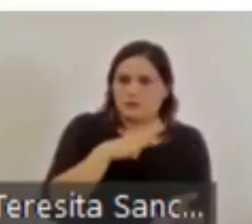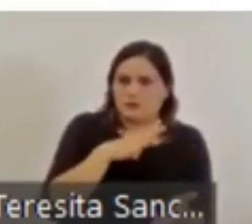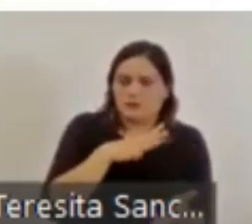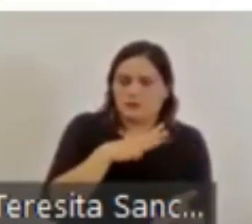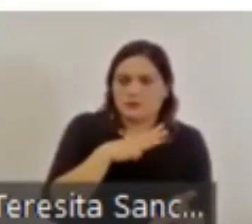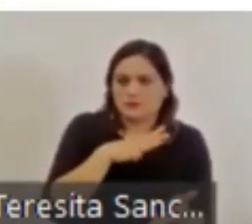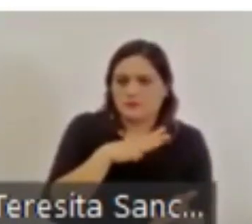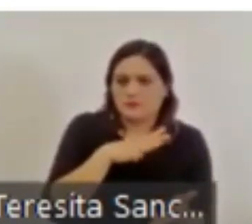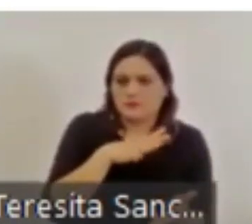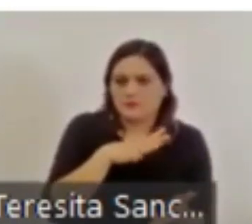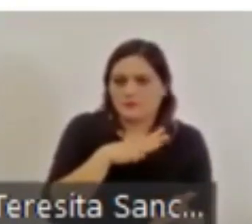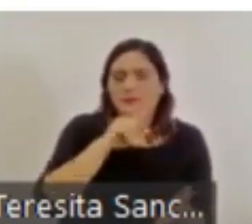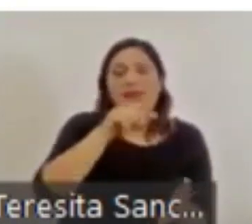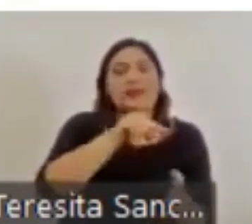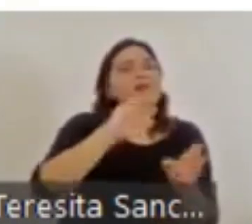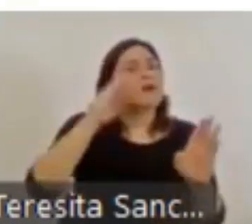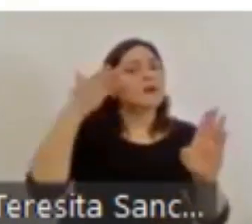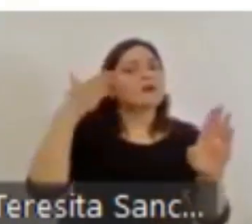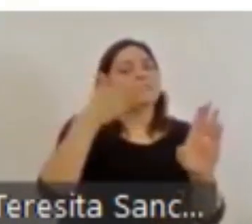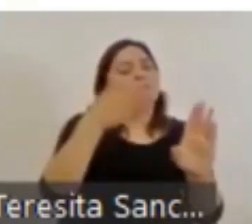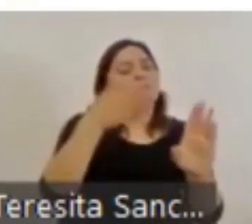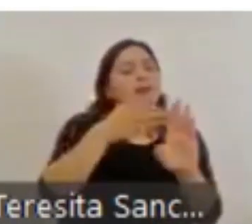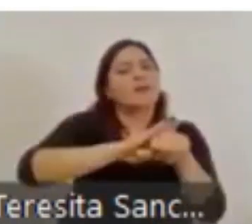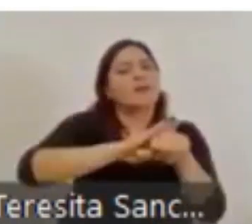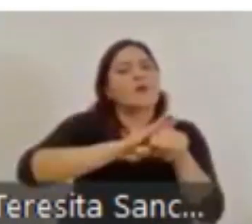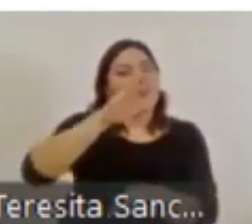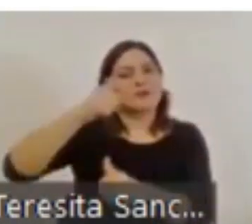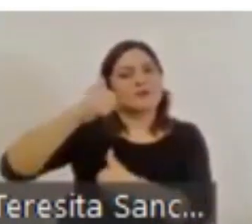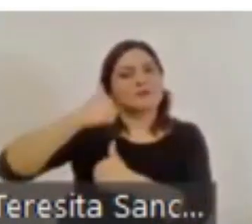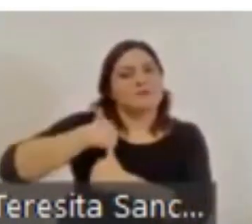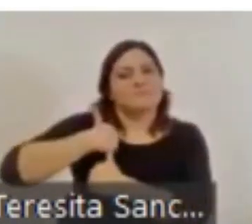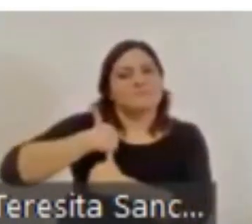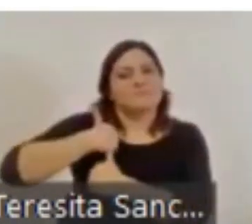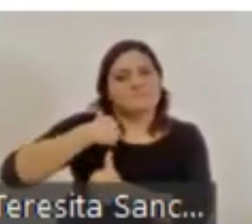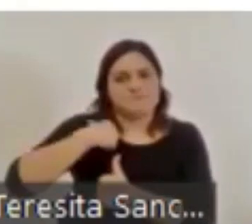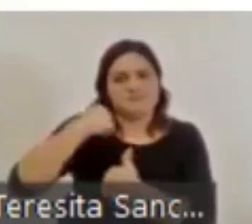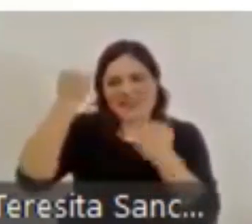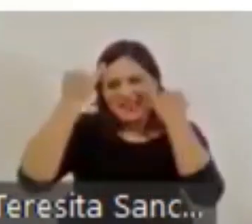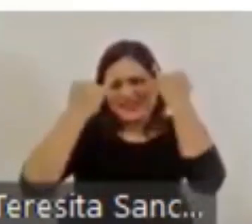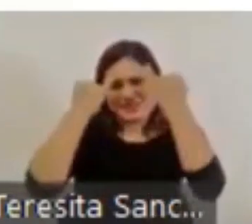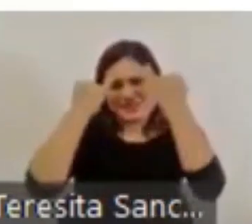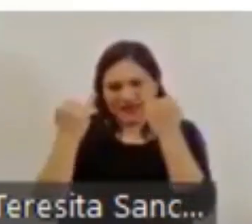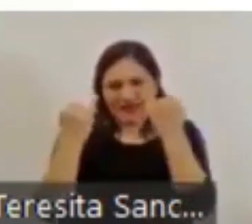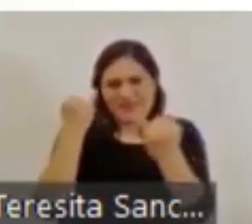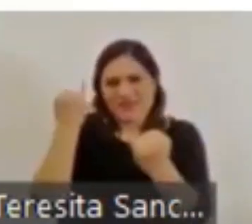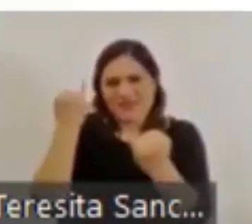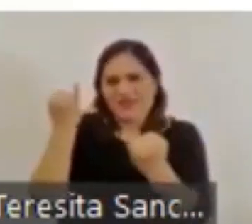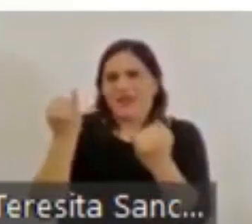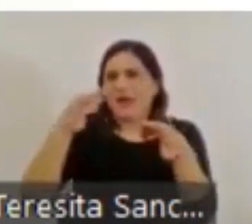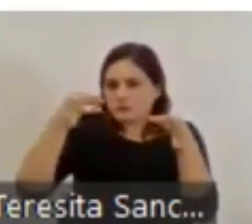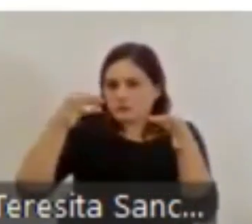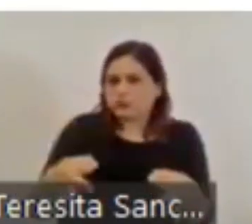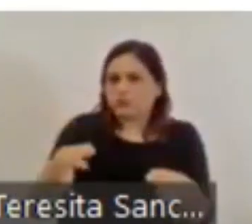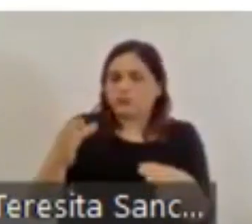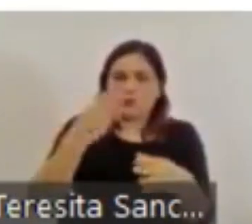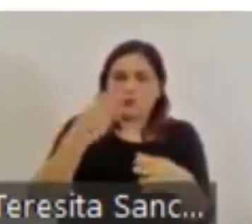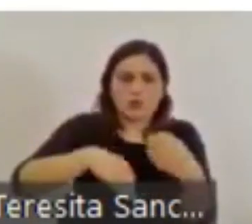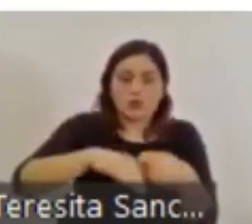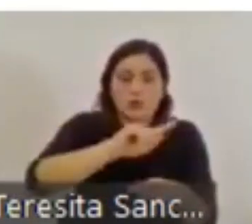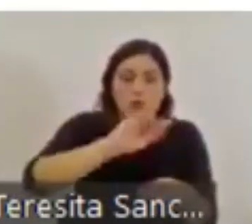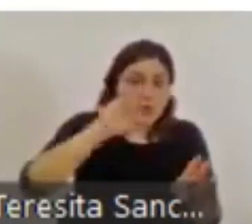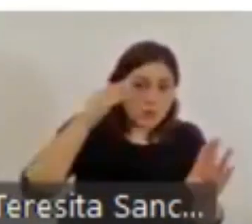muy dirigido hacia la disciplina militar, también, ¿no? Su esencia es de crear